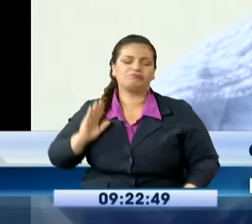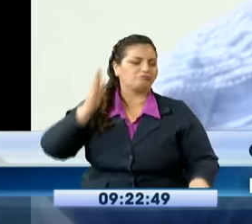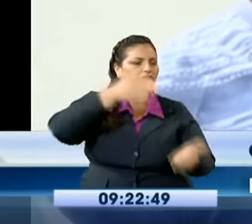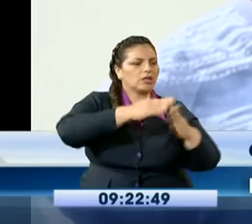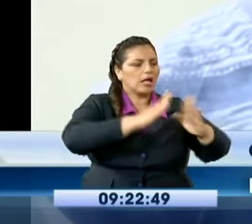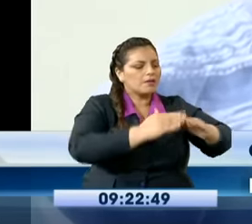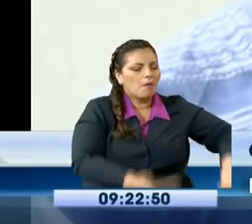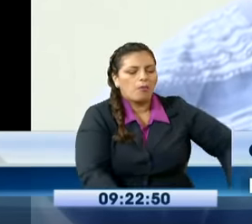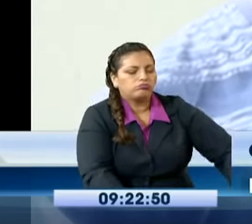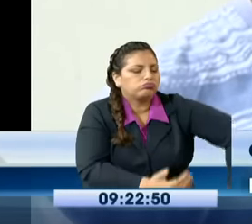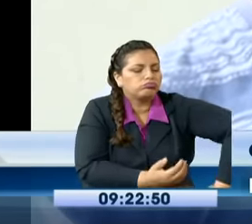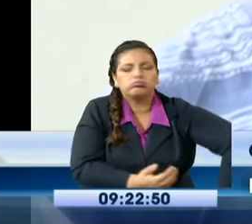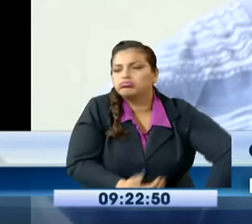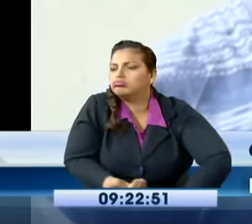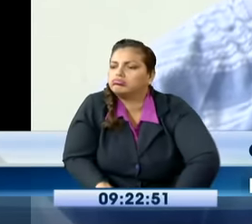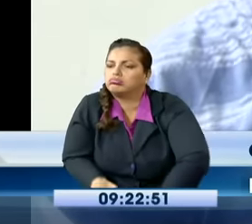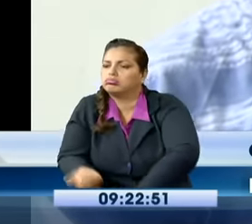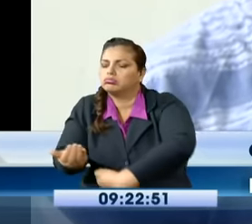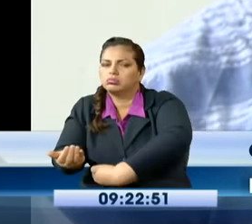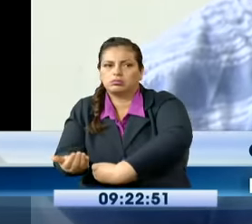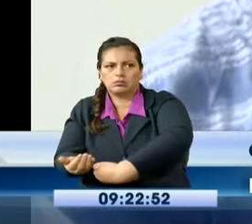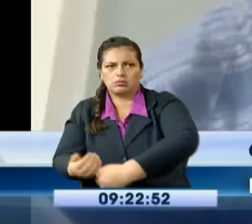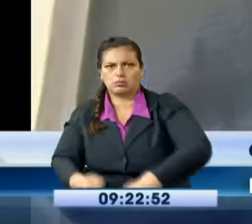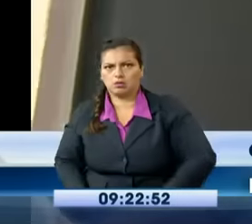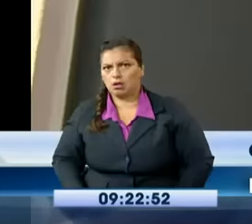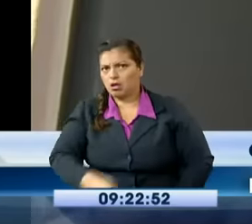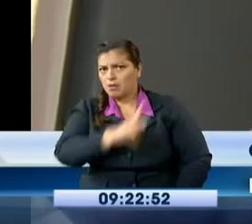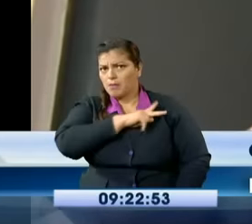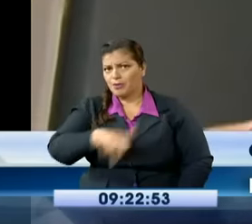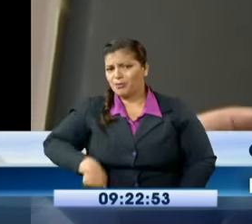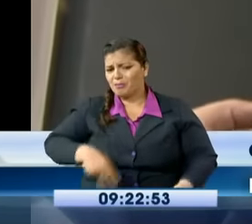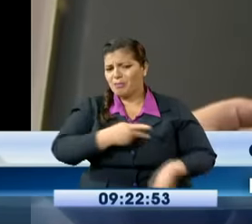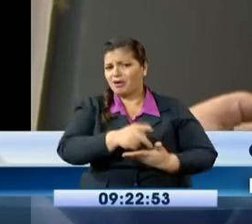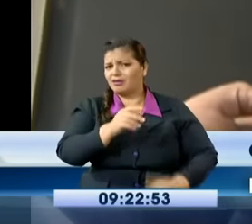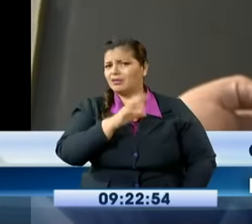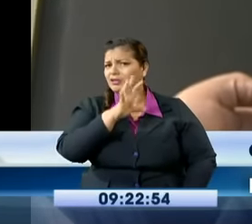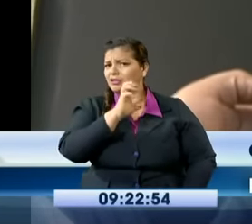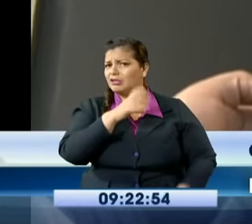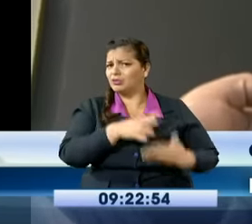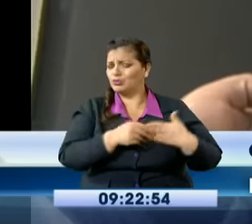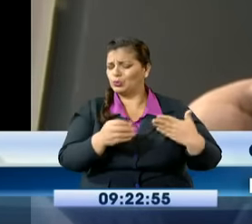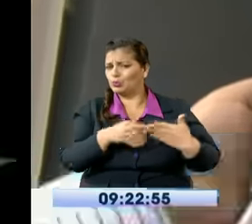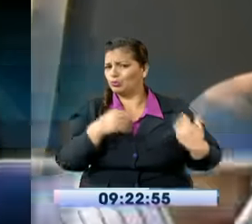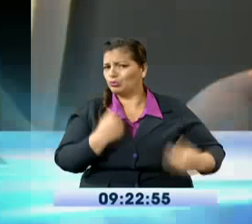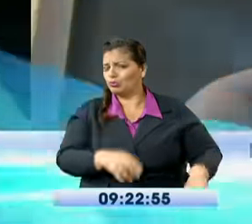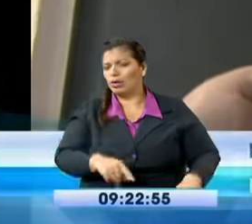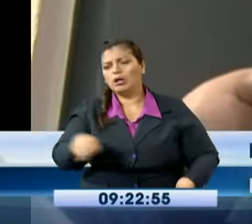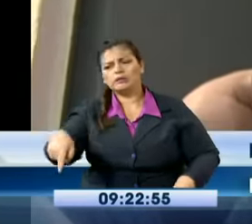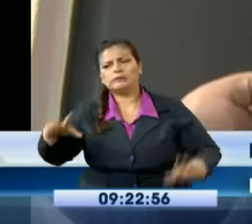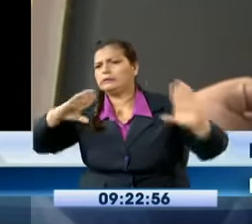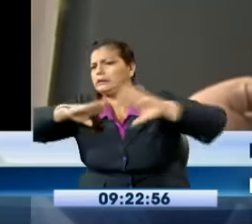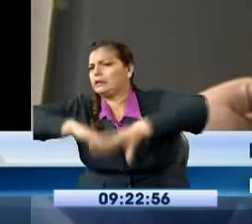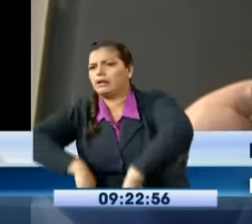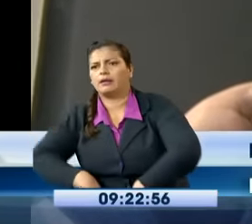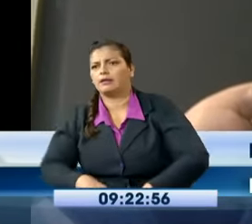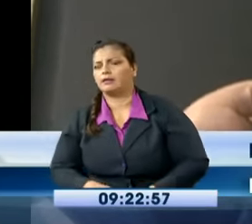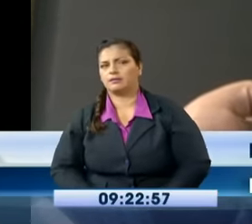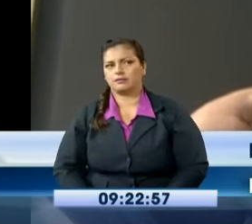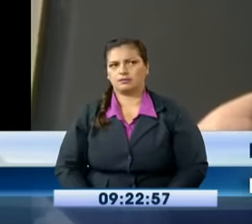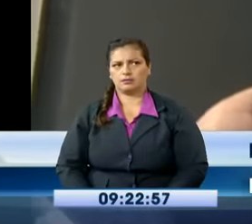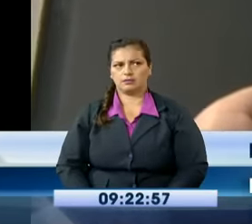cara por otro lado, por afuera. Tiene como $15, $10. Bueno, los signos de alerta cuando un perrito tiene síntomas de rabia puede ser que sea cohibido,